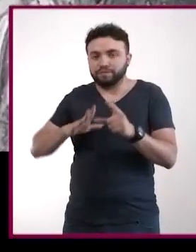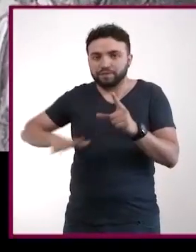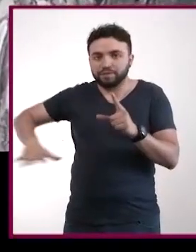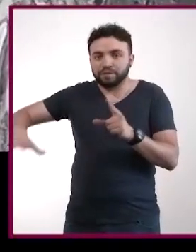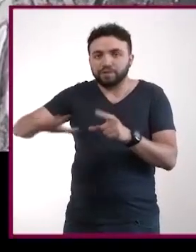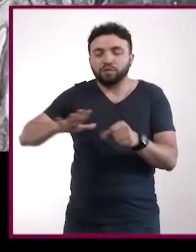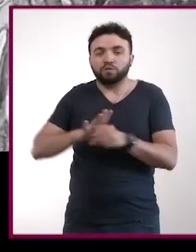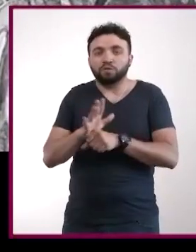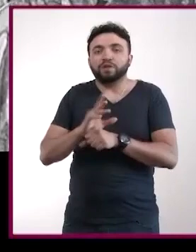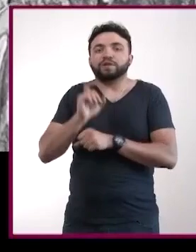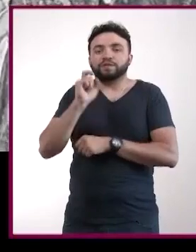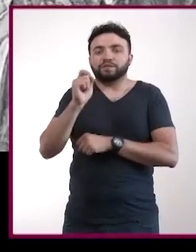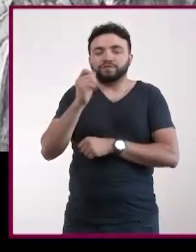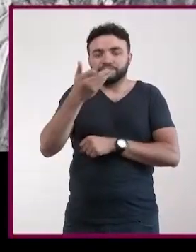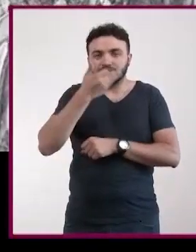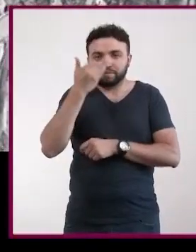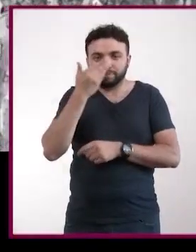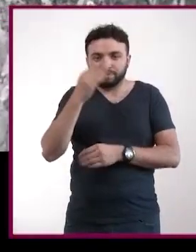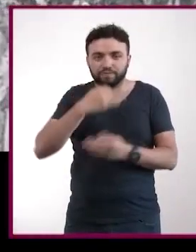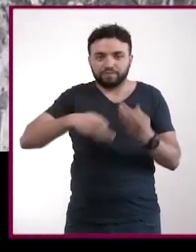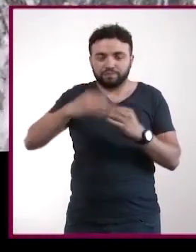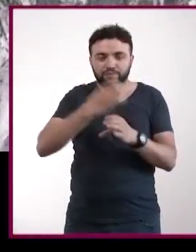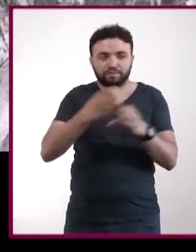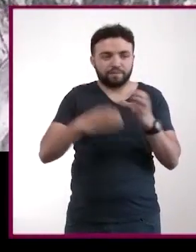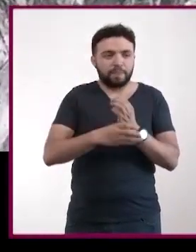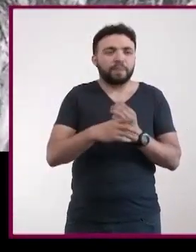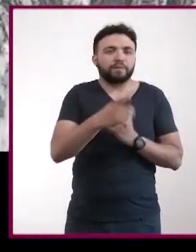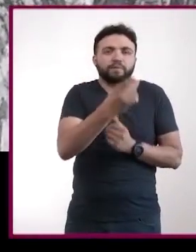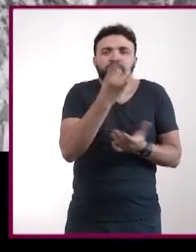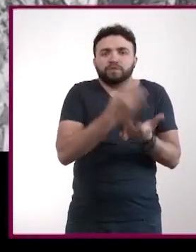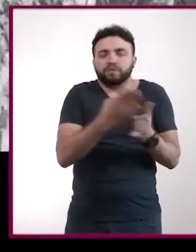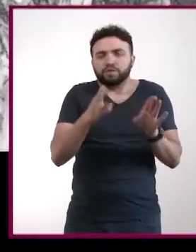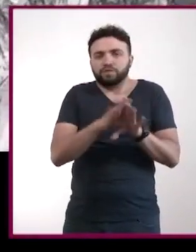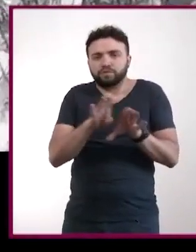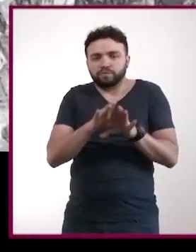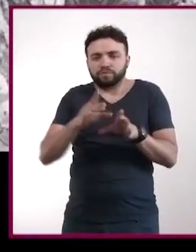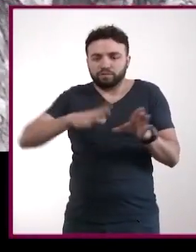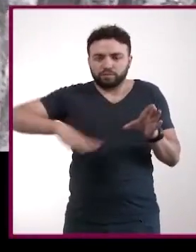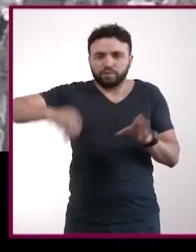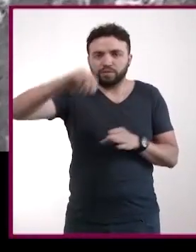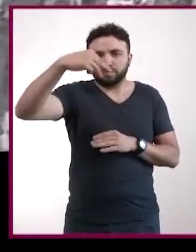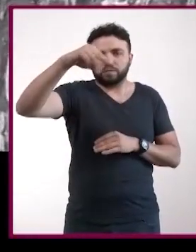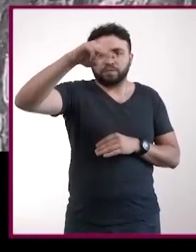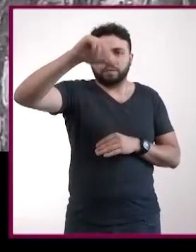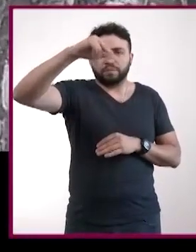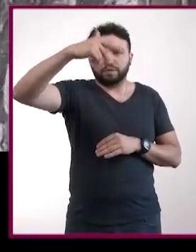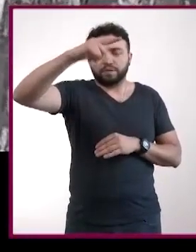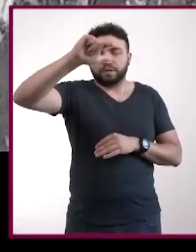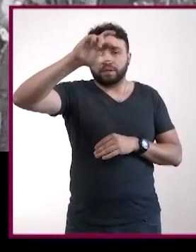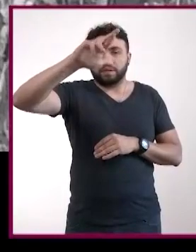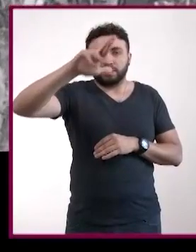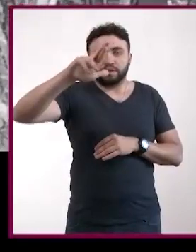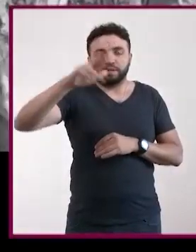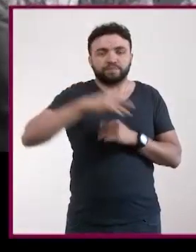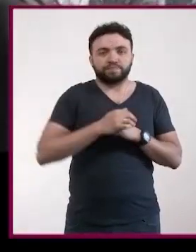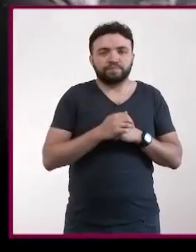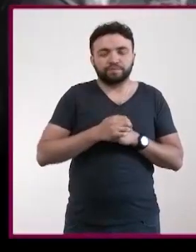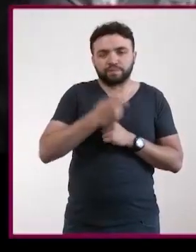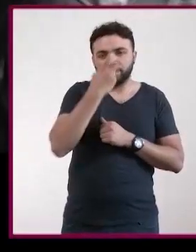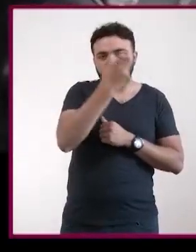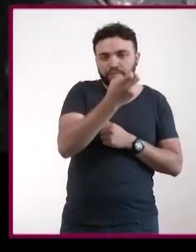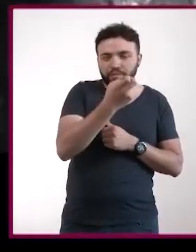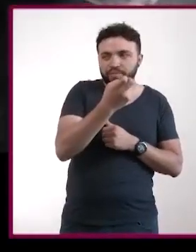de trabajo. Y bueno, pues es una escena de un manglar que de alguna manera se va